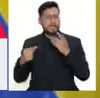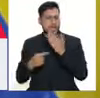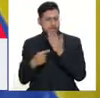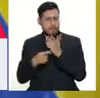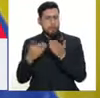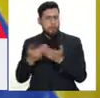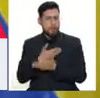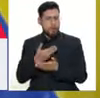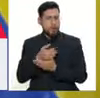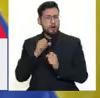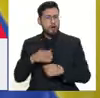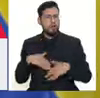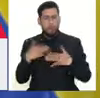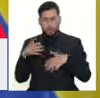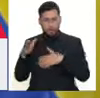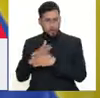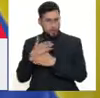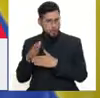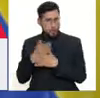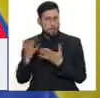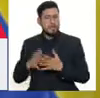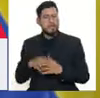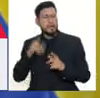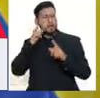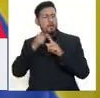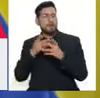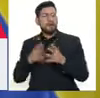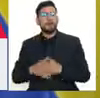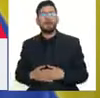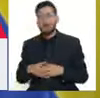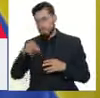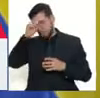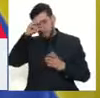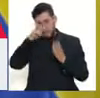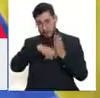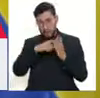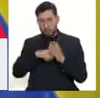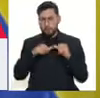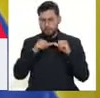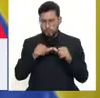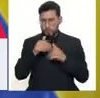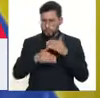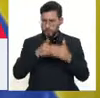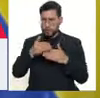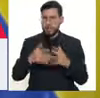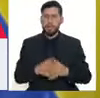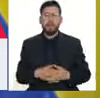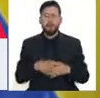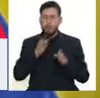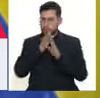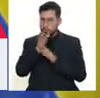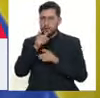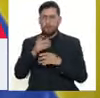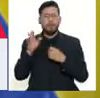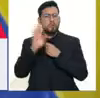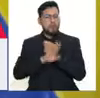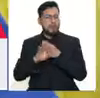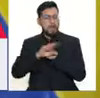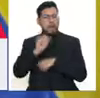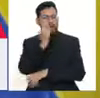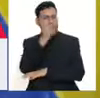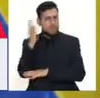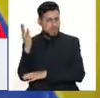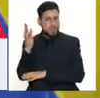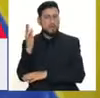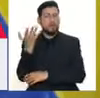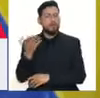tecnologías modernas para cooperar en favor de una minería sostenible alineada con la protección